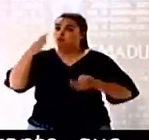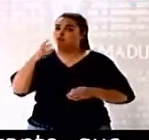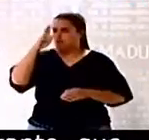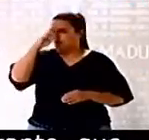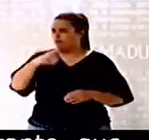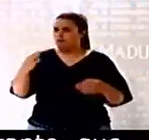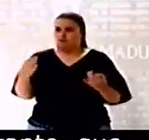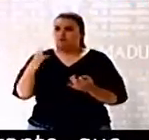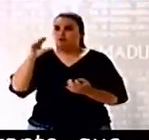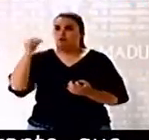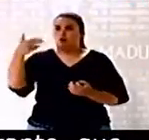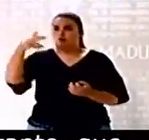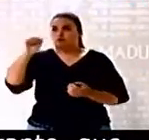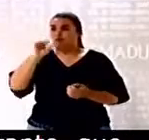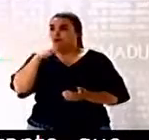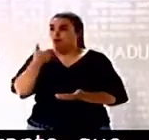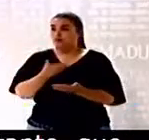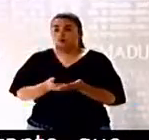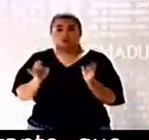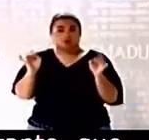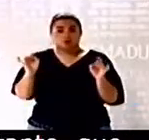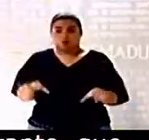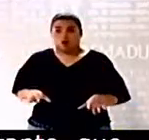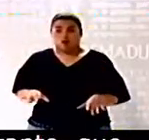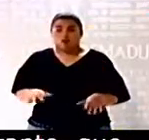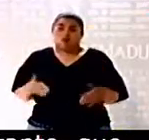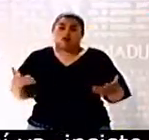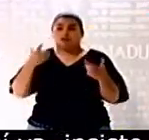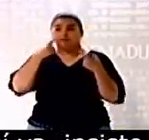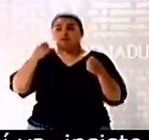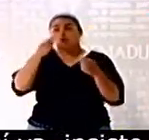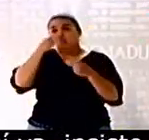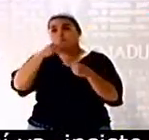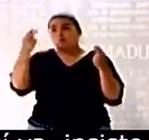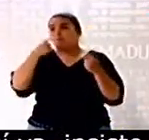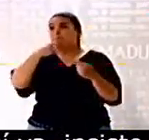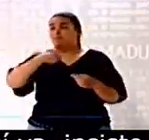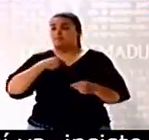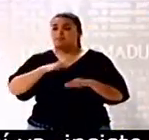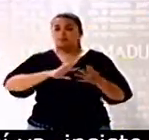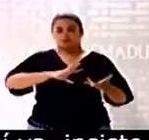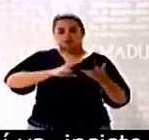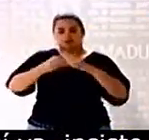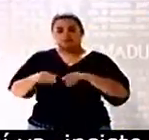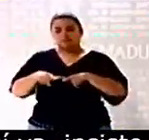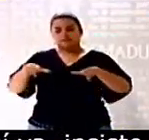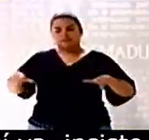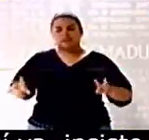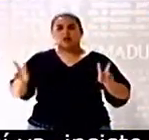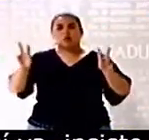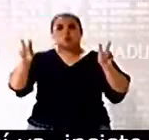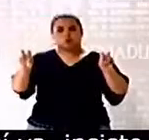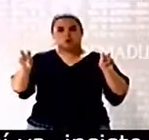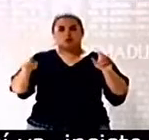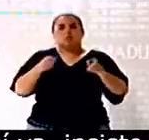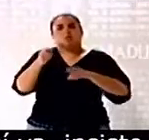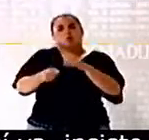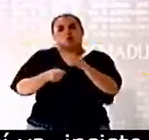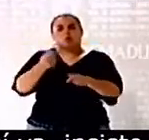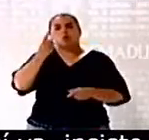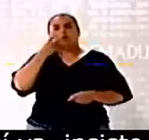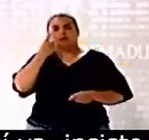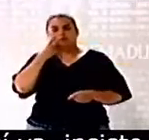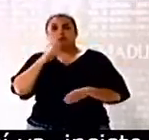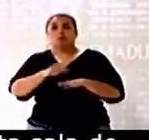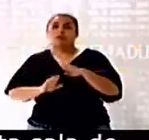Concha, como hemos hecho hasta ahora, con lo que Salud Pública nos diga para adaptar de nuevo esta sala de prensa poco a poco,